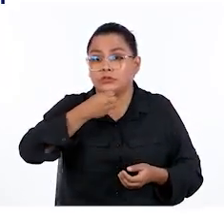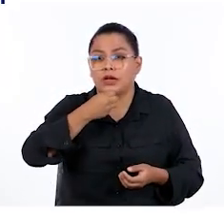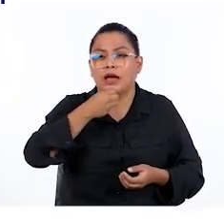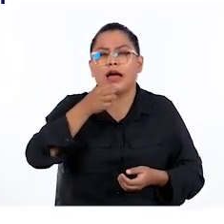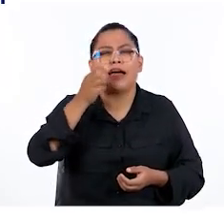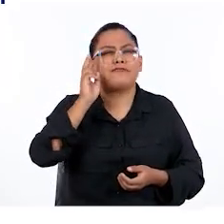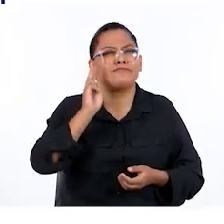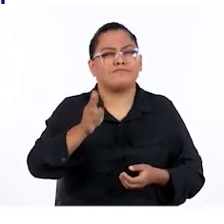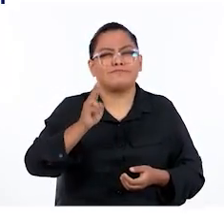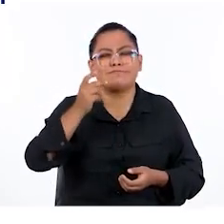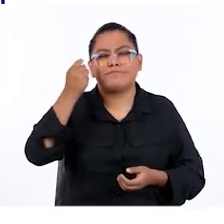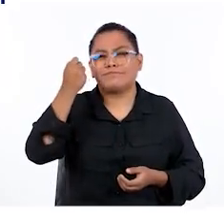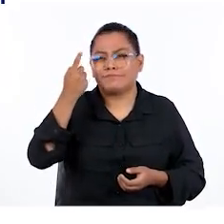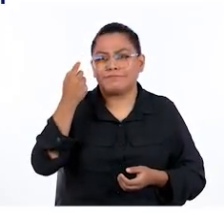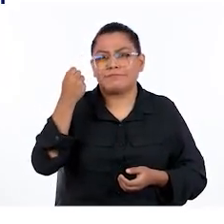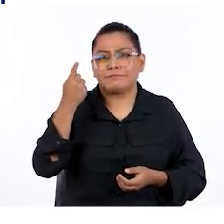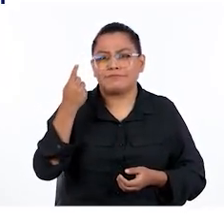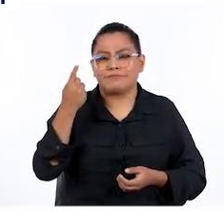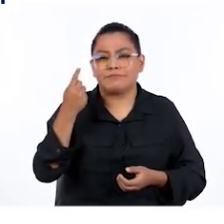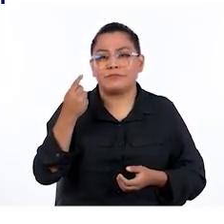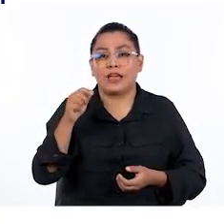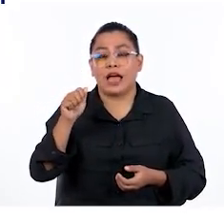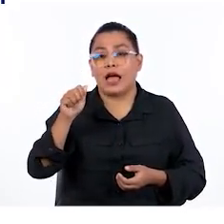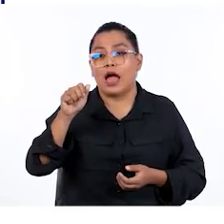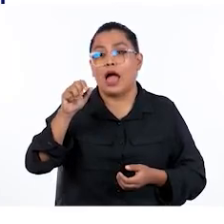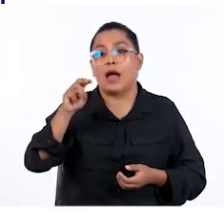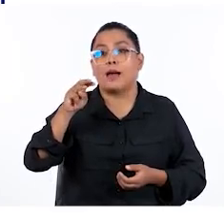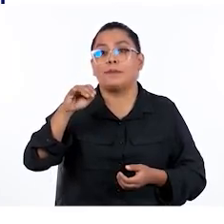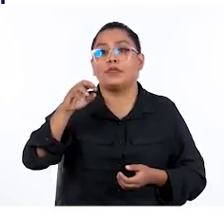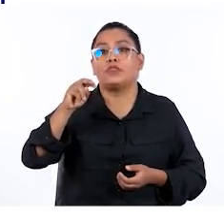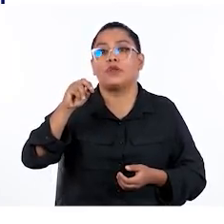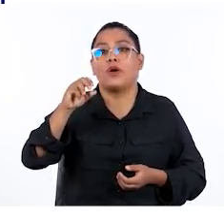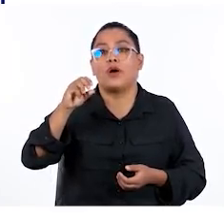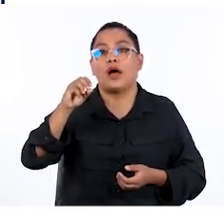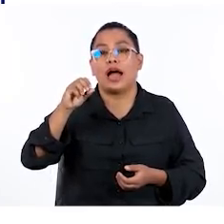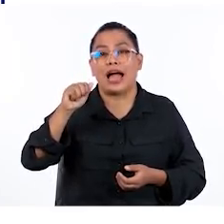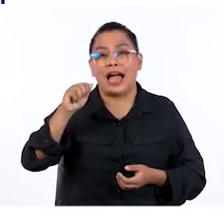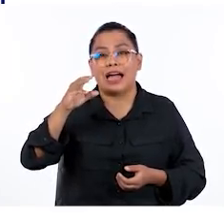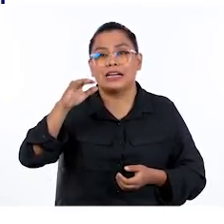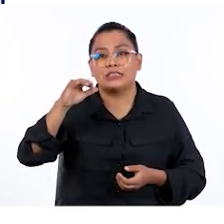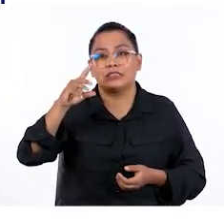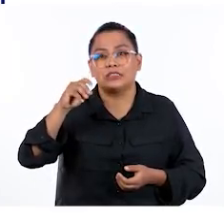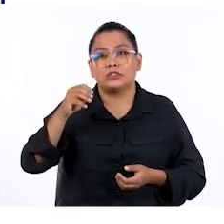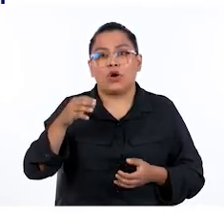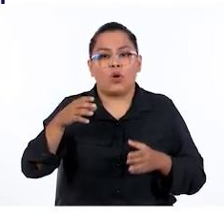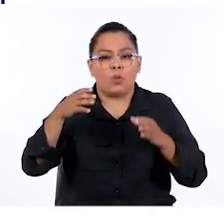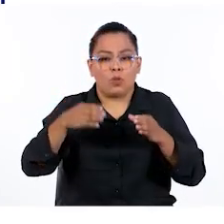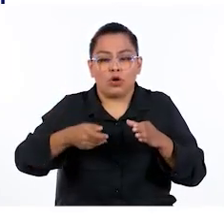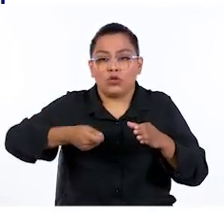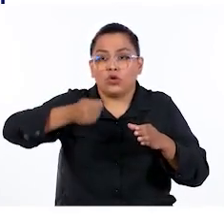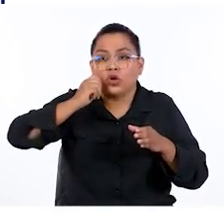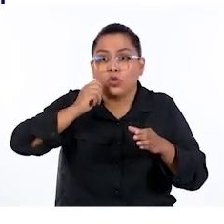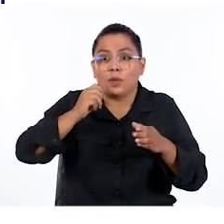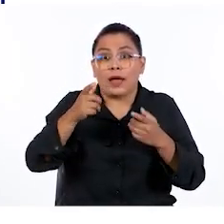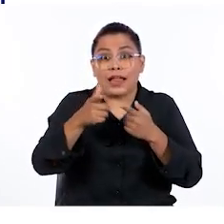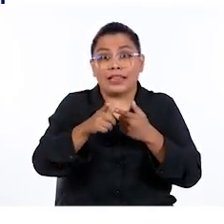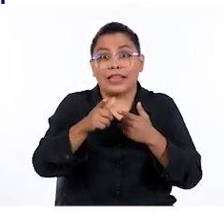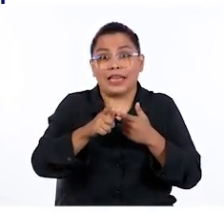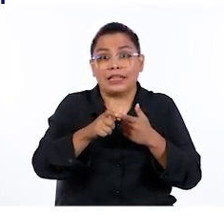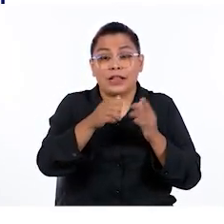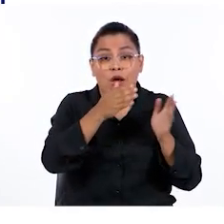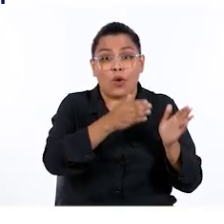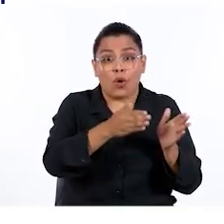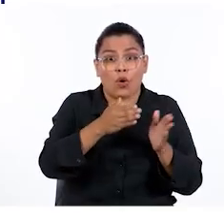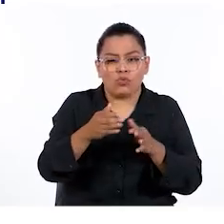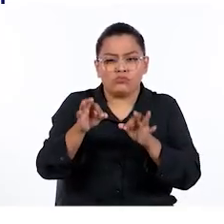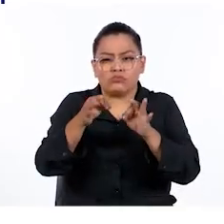esta misma forma podemos percibir los aminoácidos de las proteínas como esas letras y a las proteínas que ordenan esos